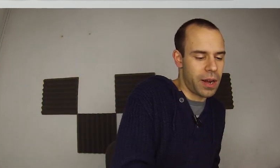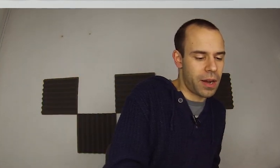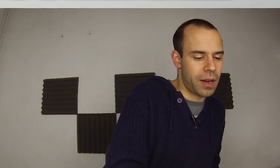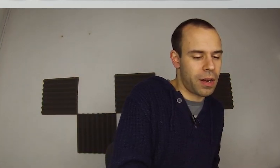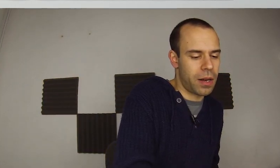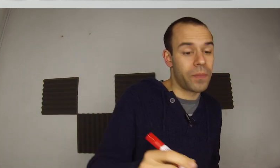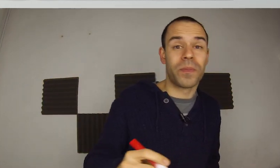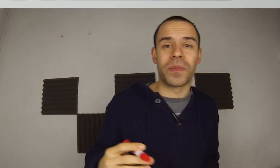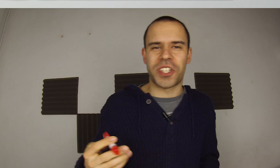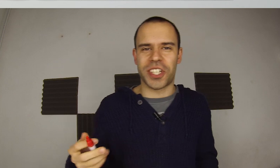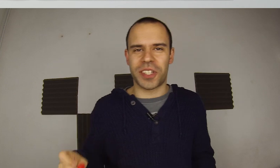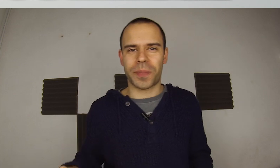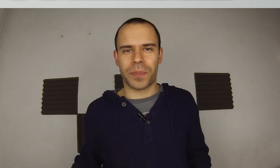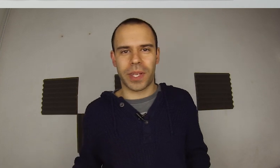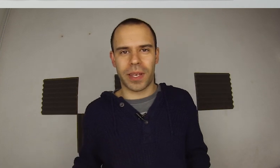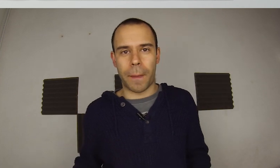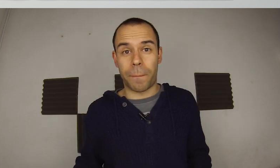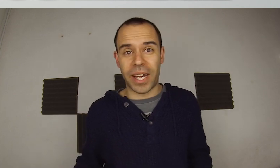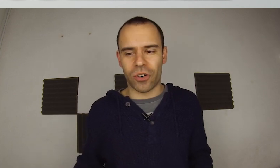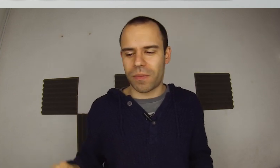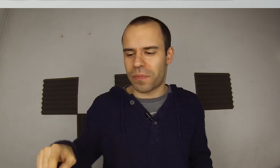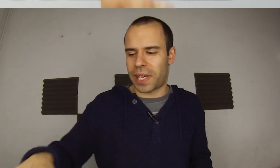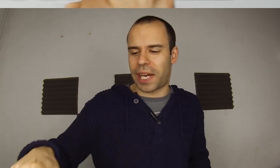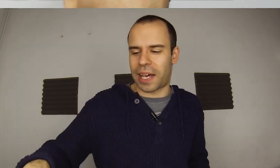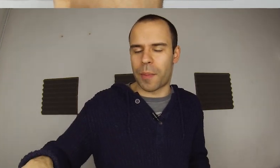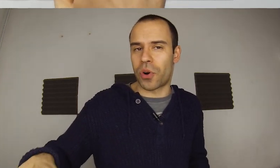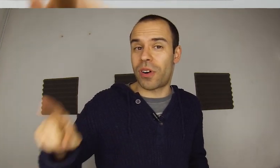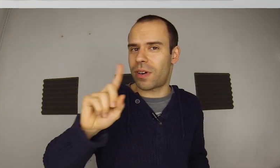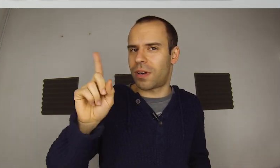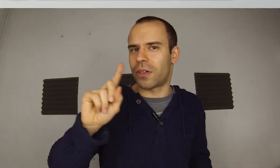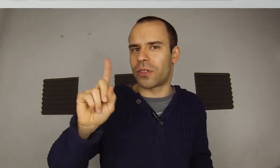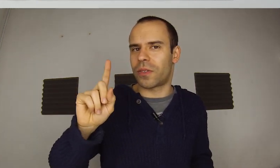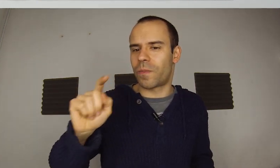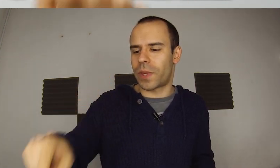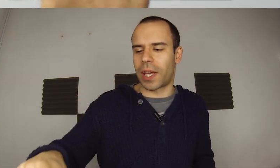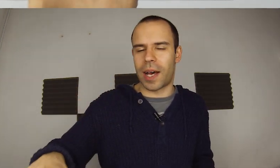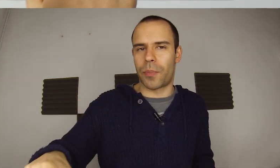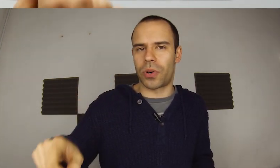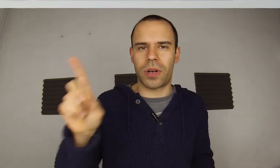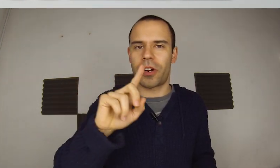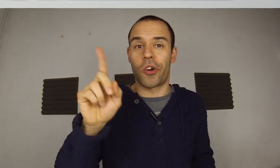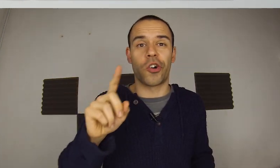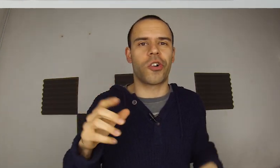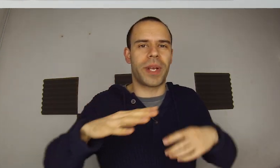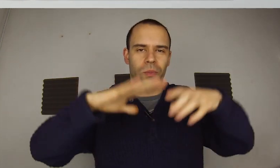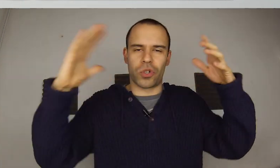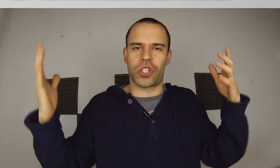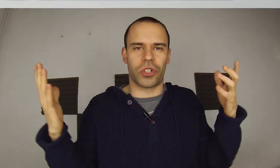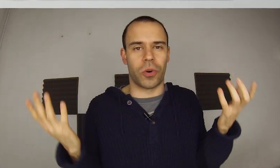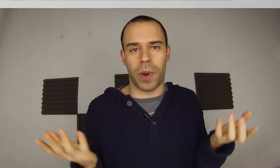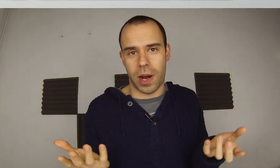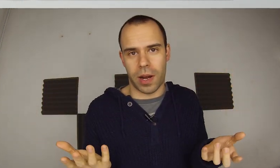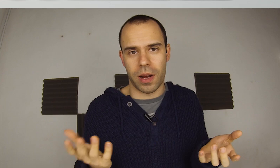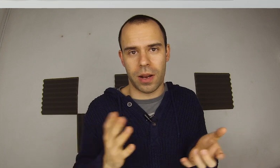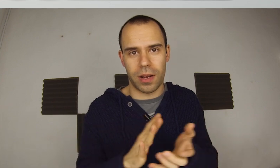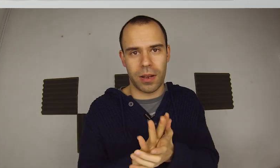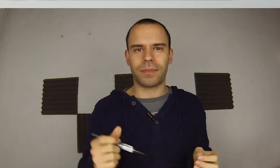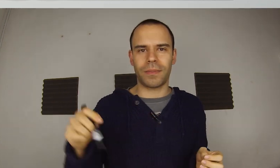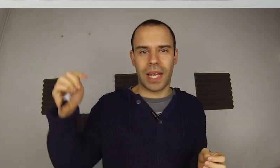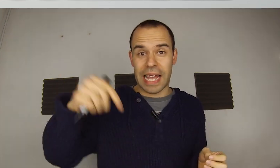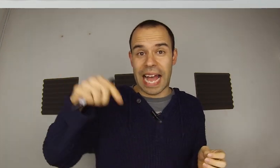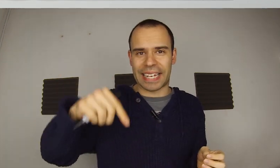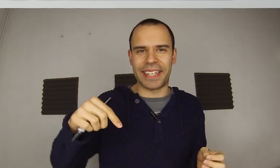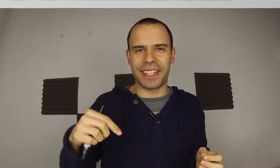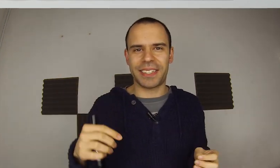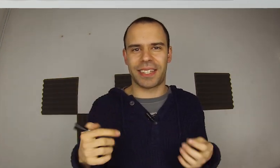pan sí pero en japón no en japón no comen mucho pan